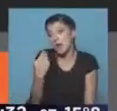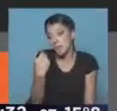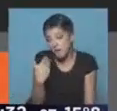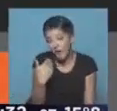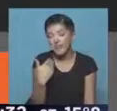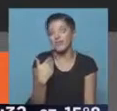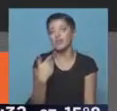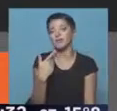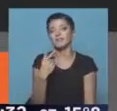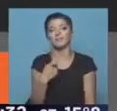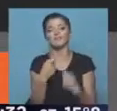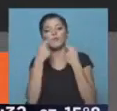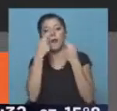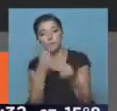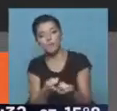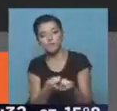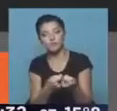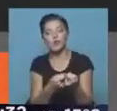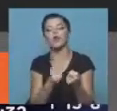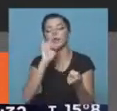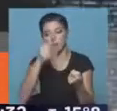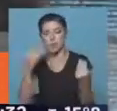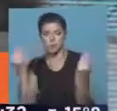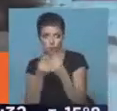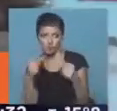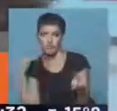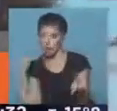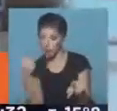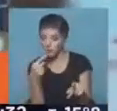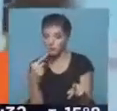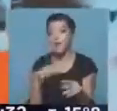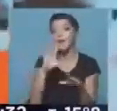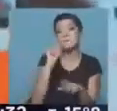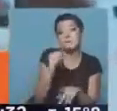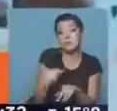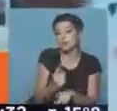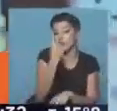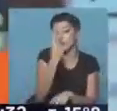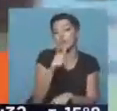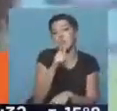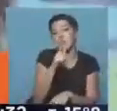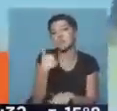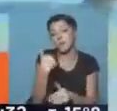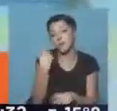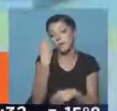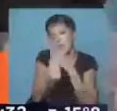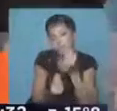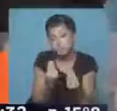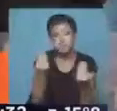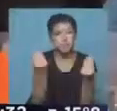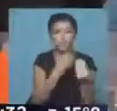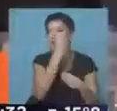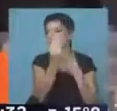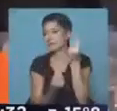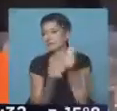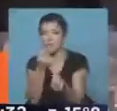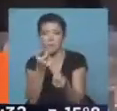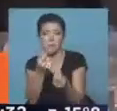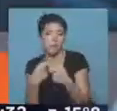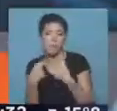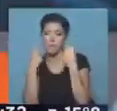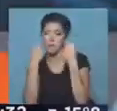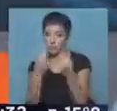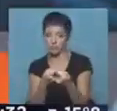aún teniendo un imagen negativa fuerte, en torno al 50%, es el único que asoma dentro de un pelotón de candidatos con muy